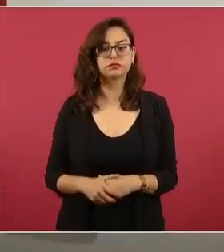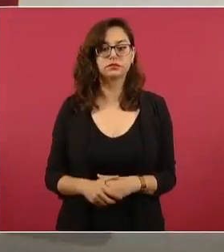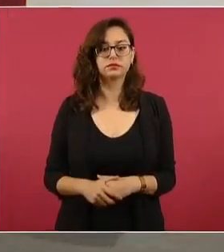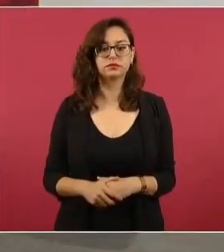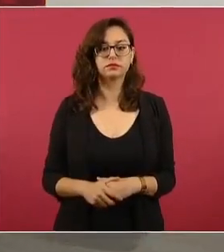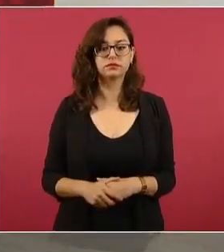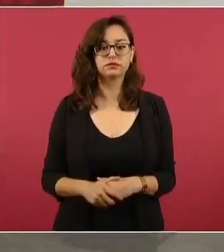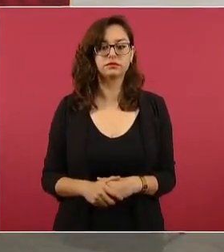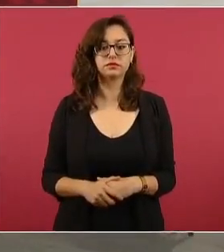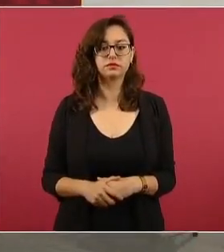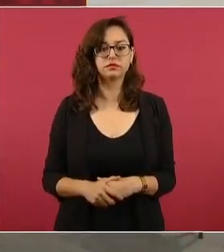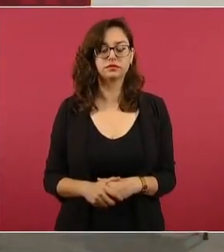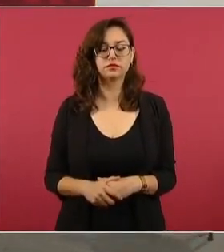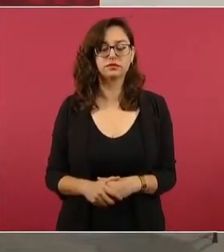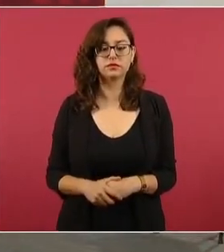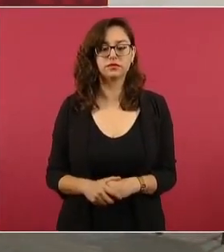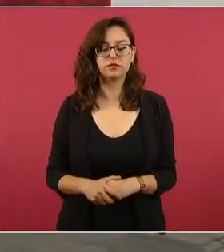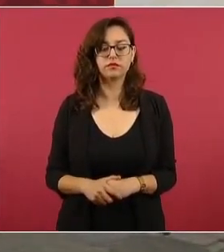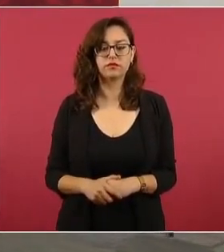Bien,